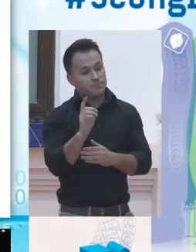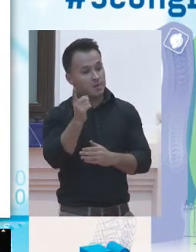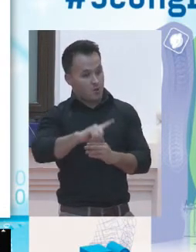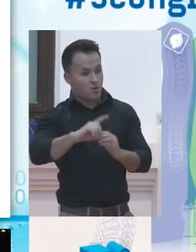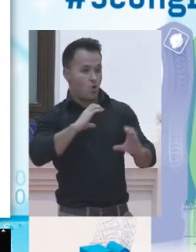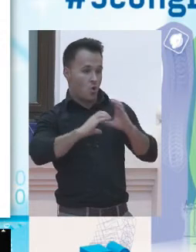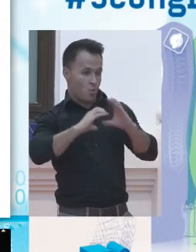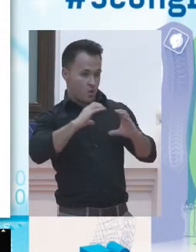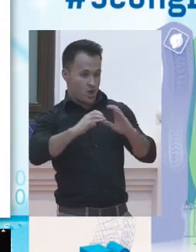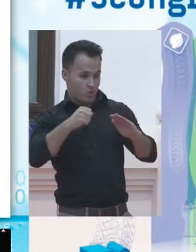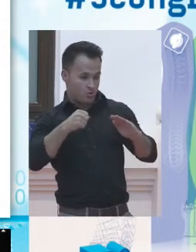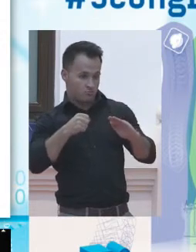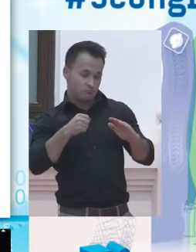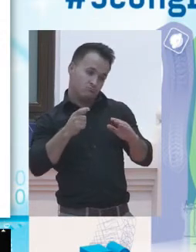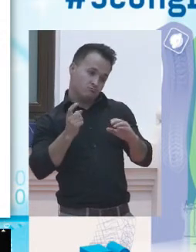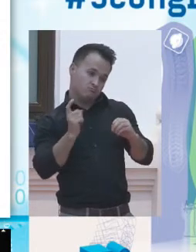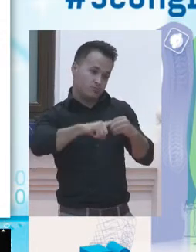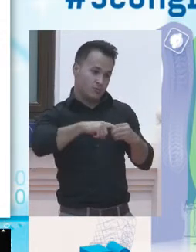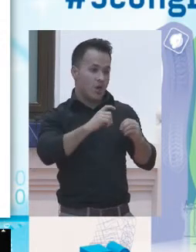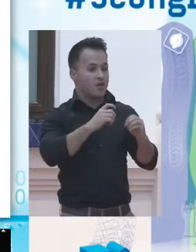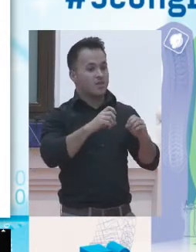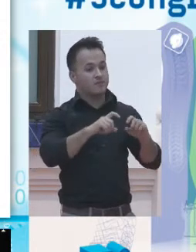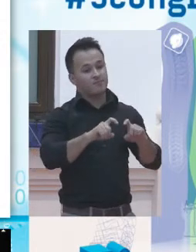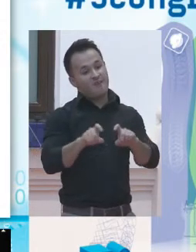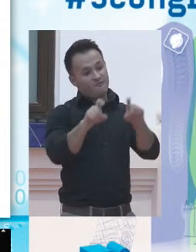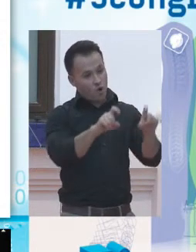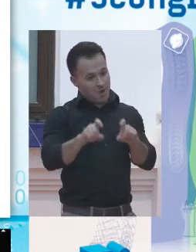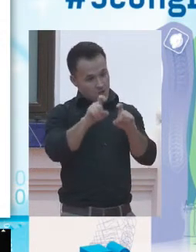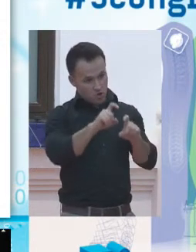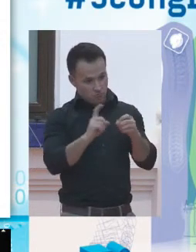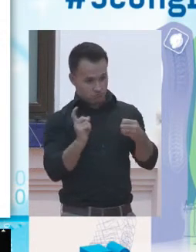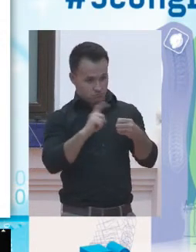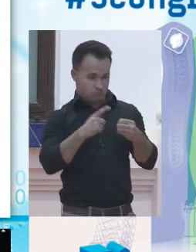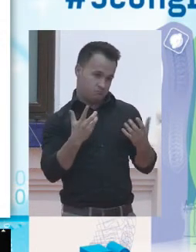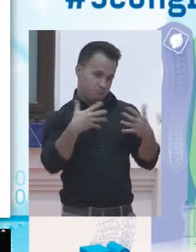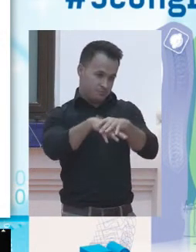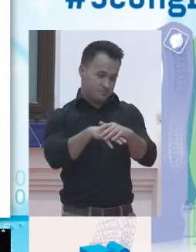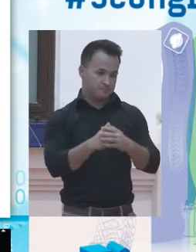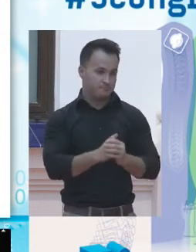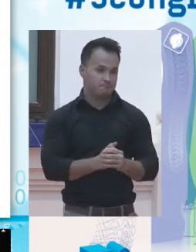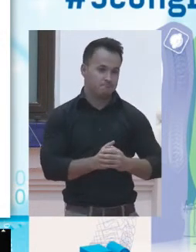aplicaciones o de sistemas informáticos, poder suplir esa deficiencia o ese problema.